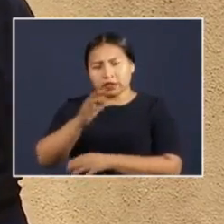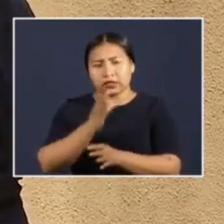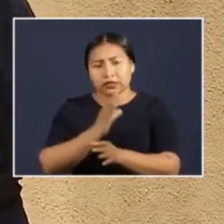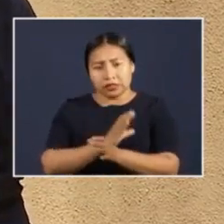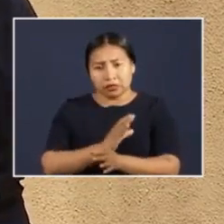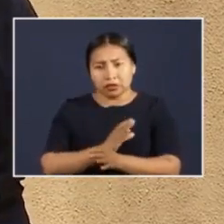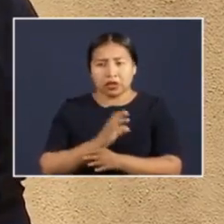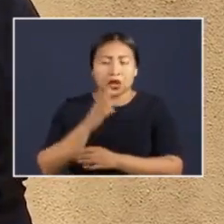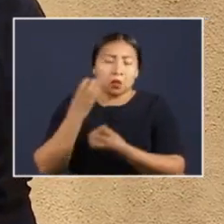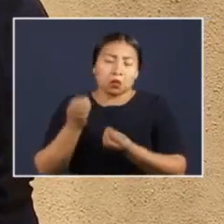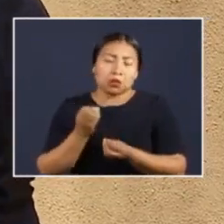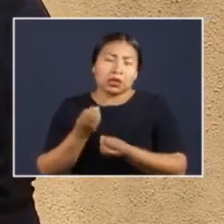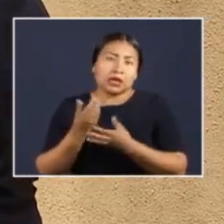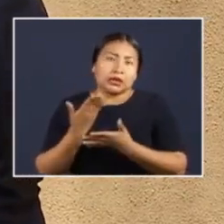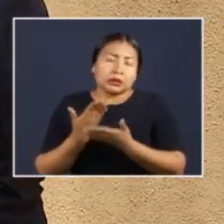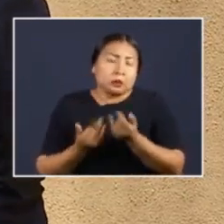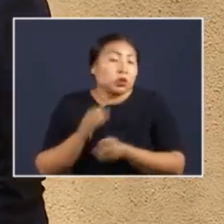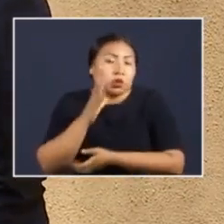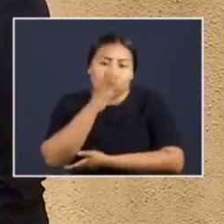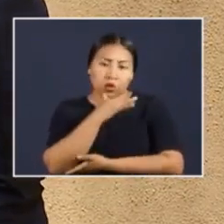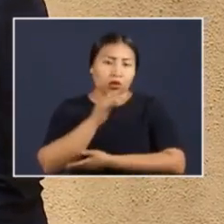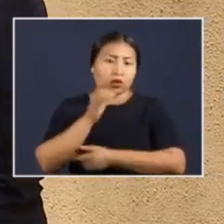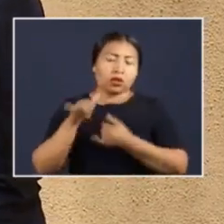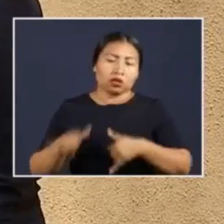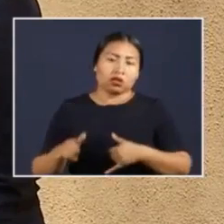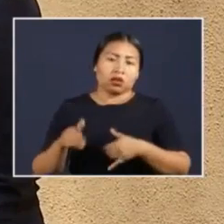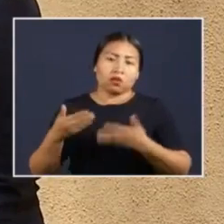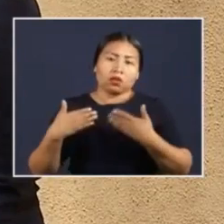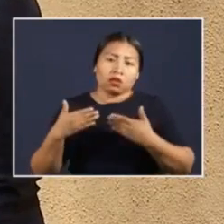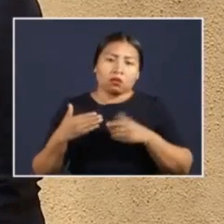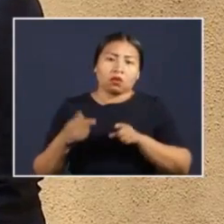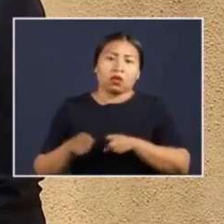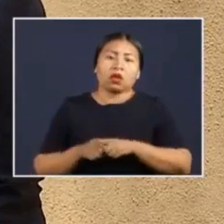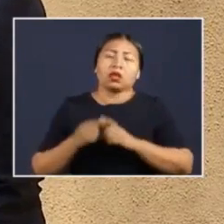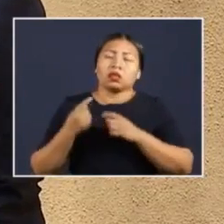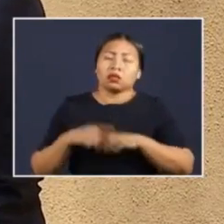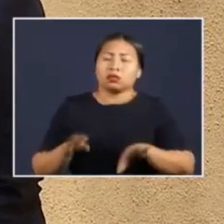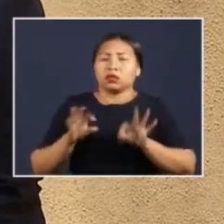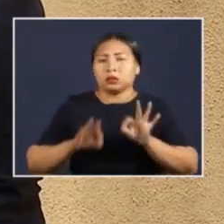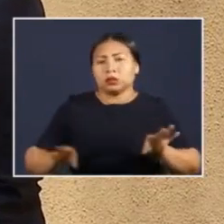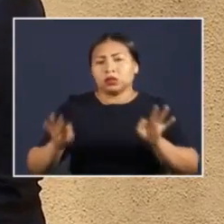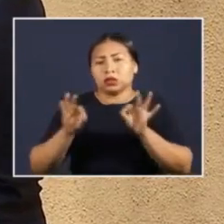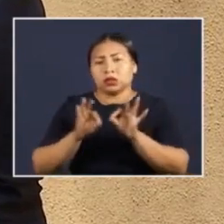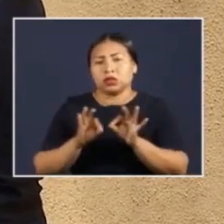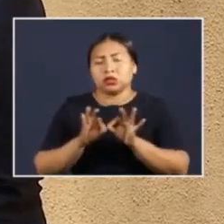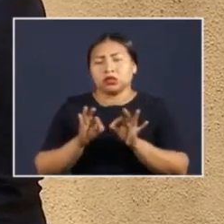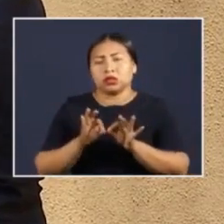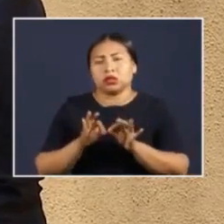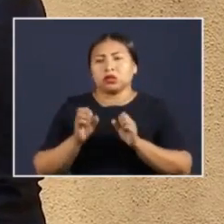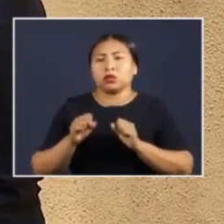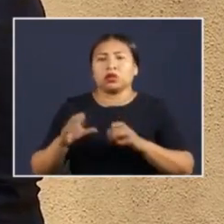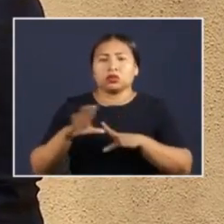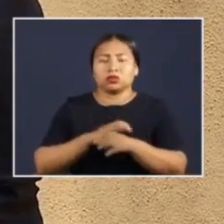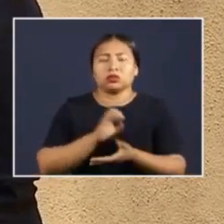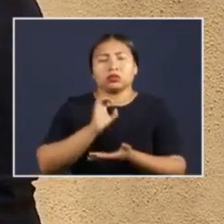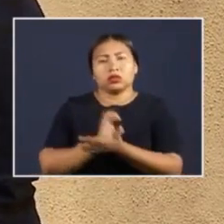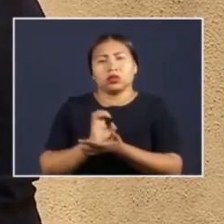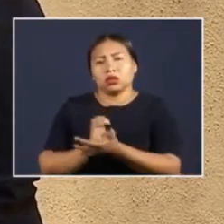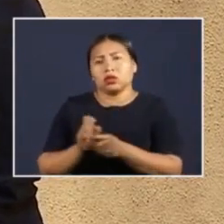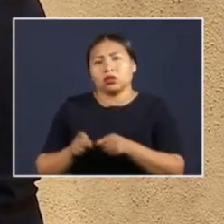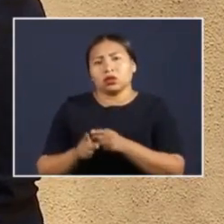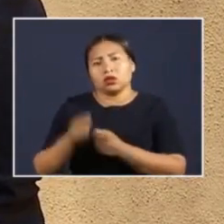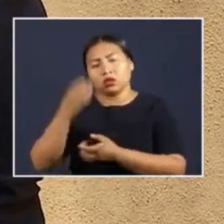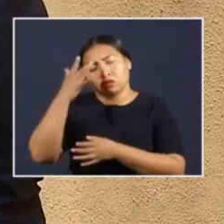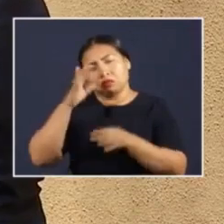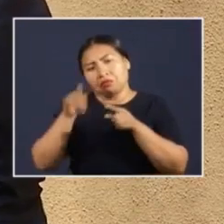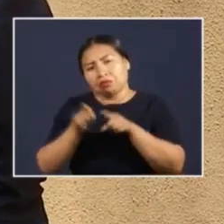también enfatiza y acciones de seguridad en los centros penitenciarios un centro de función de inteligencia